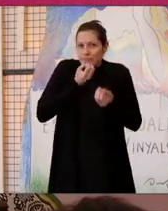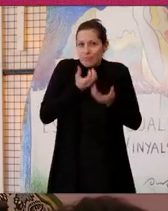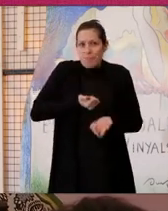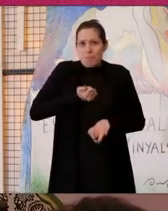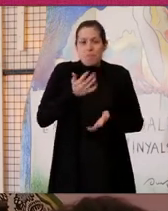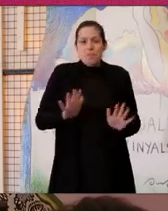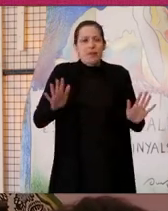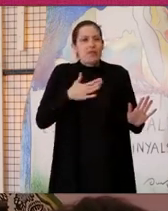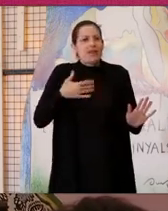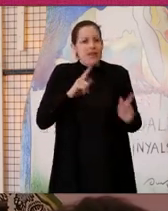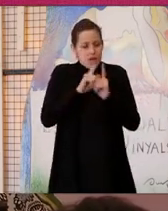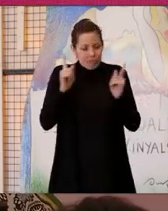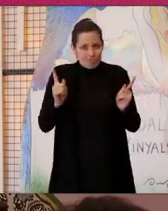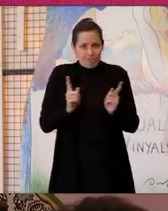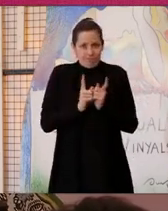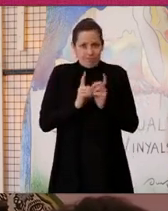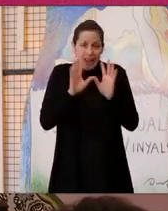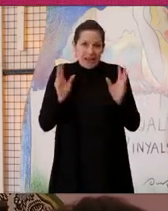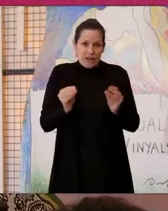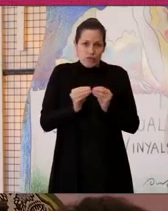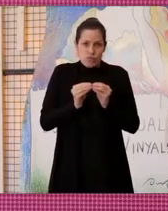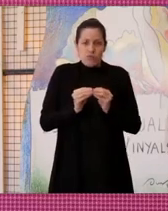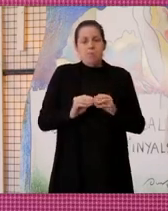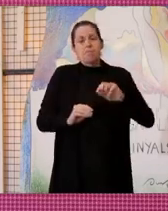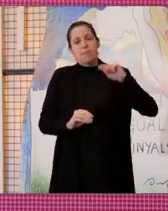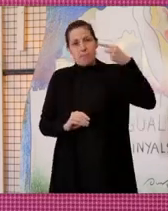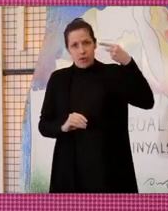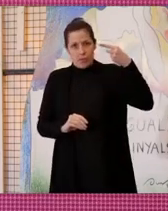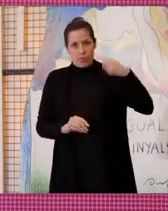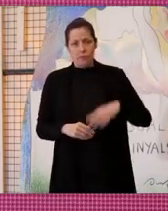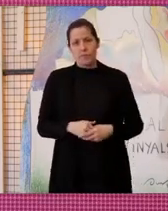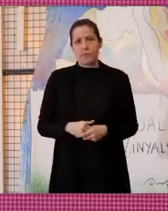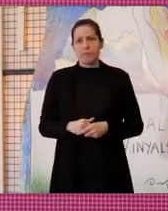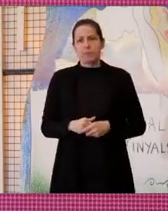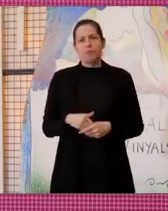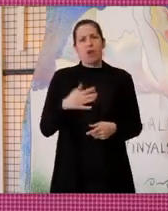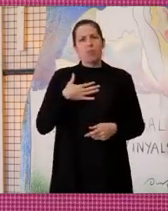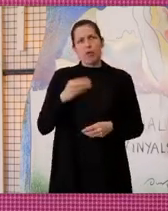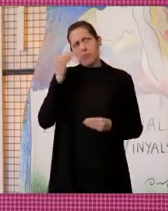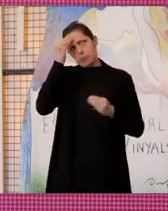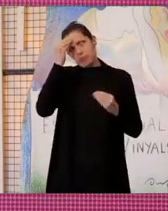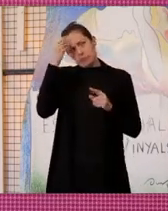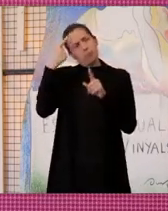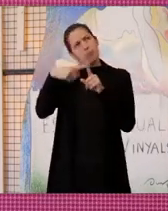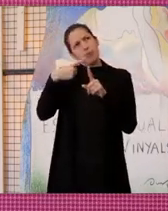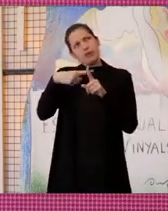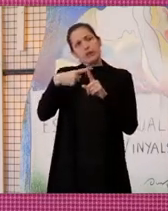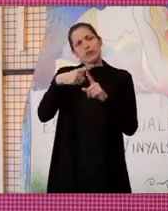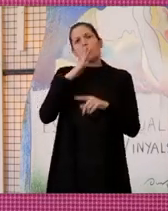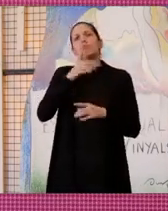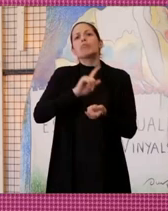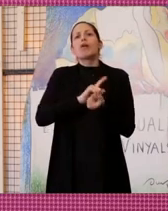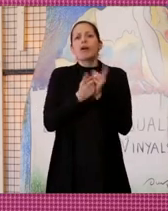que yo quiero decir es que primero podemos ser optimistas el cambio en nuestro país